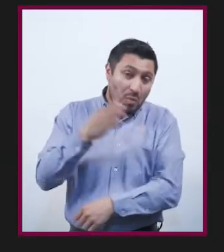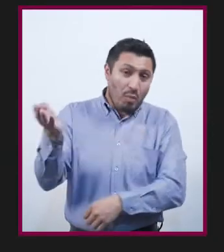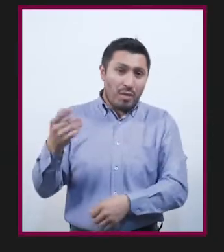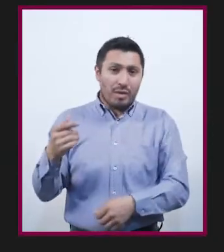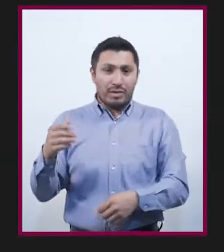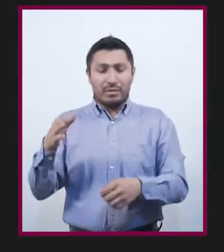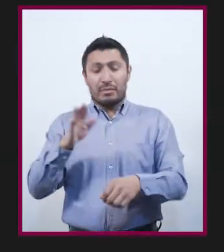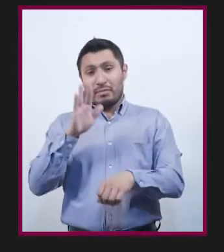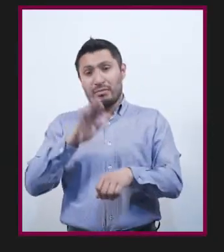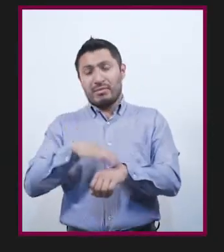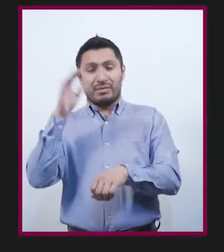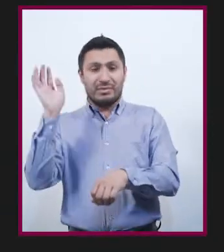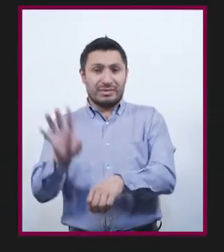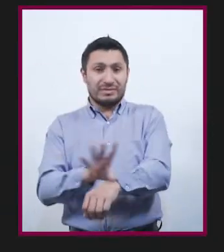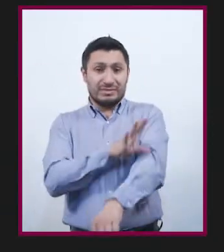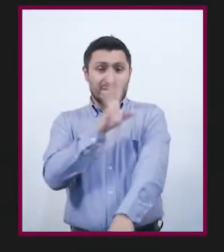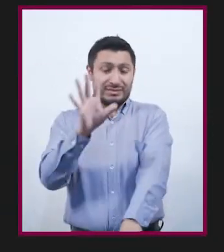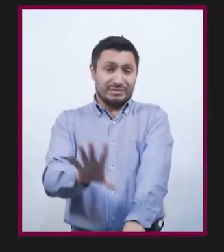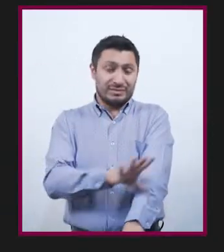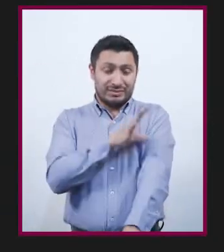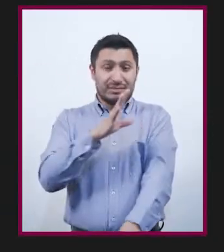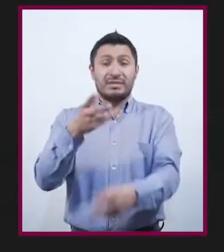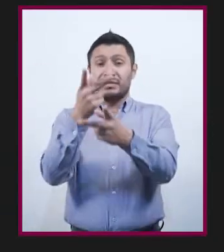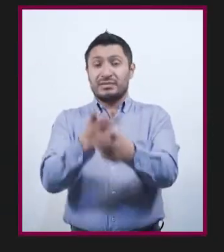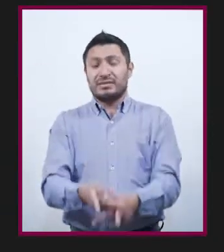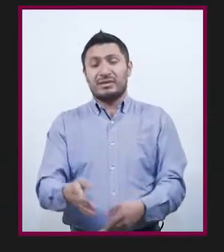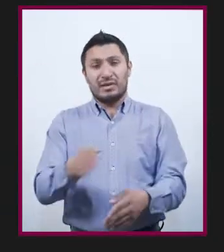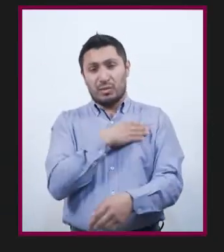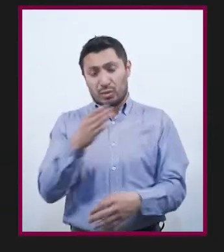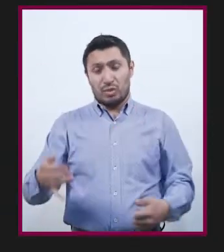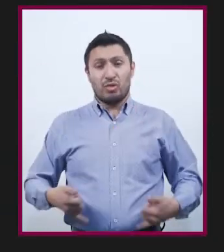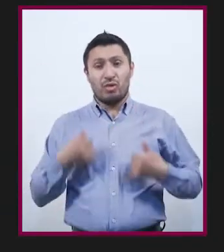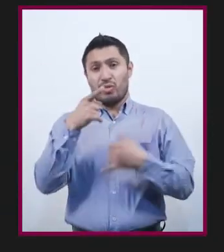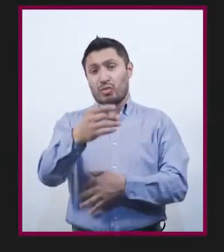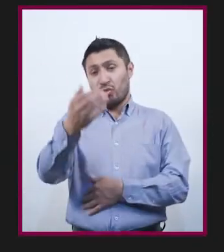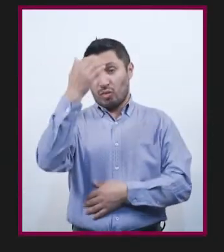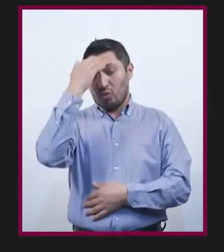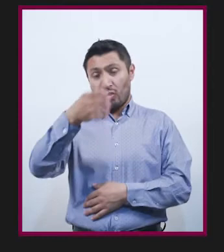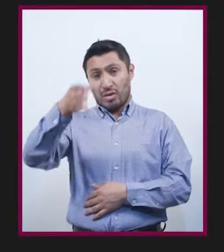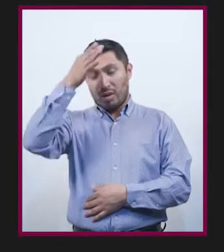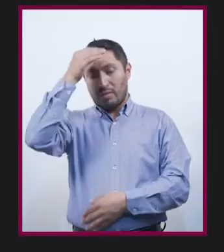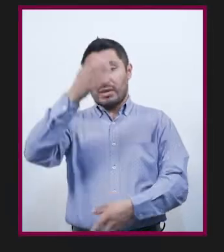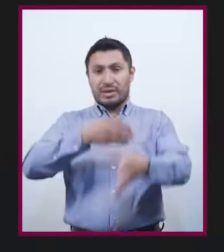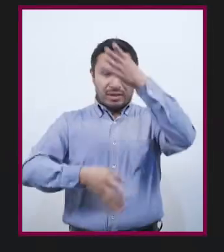mejor tú te reflejarías en el espejo de tus papás o algo así y ves cómo están las cosas.